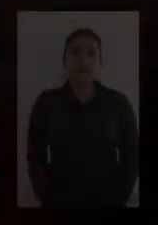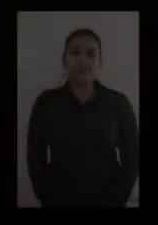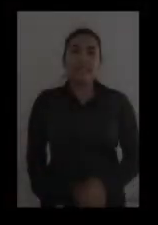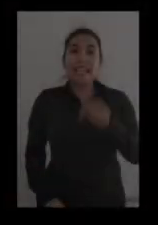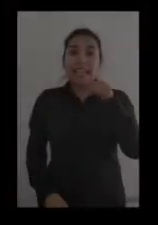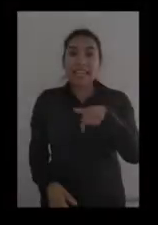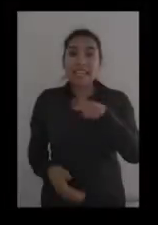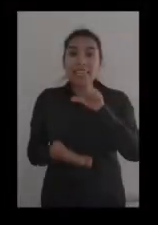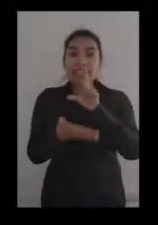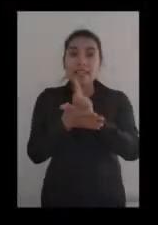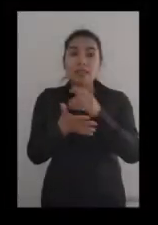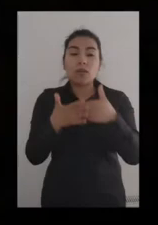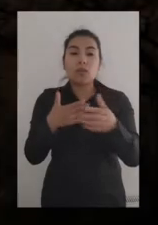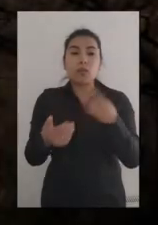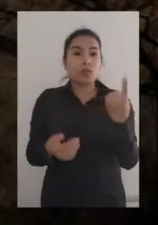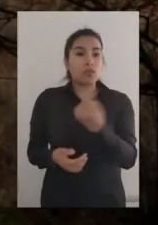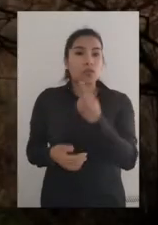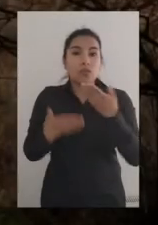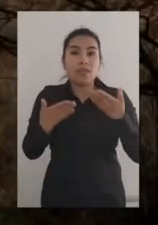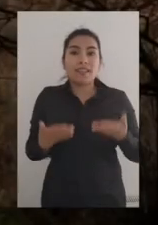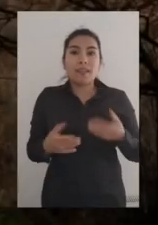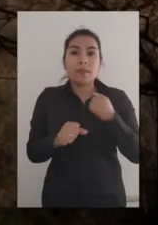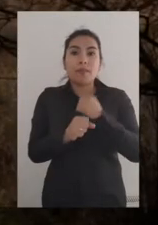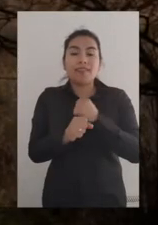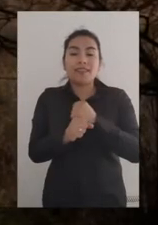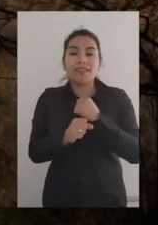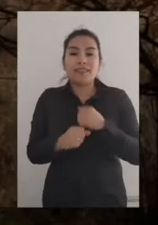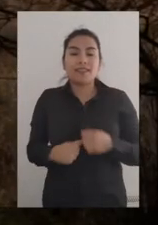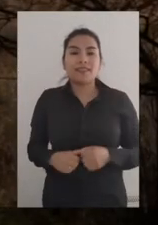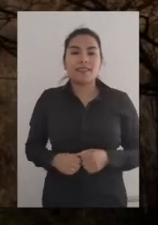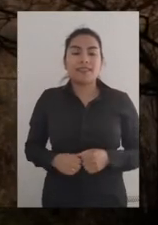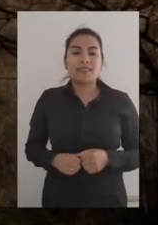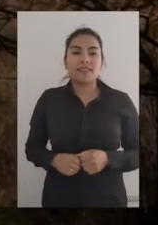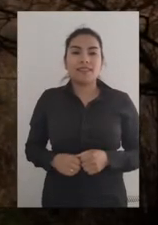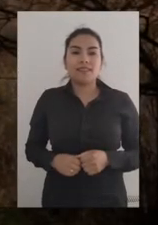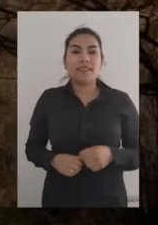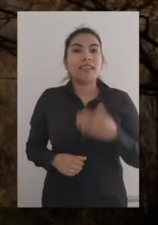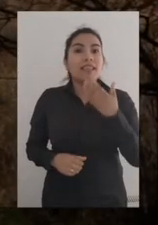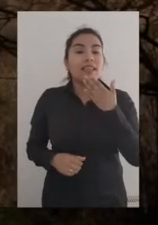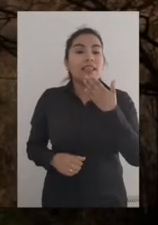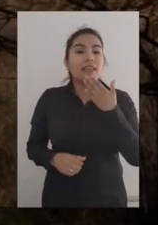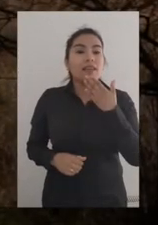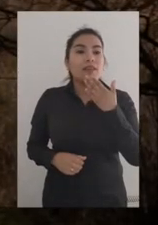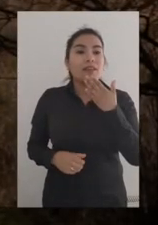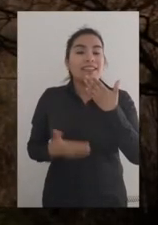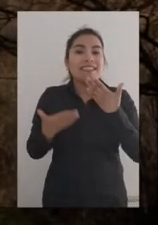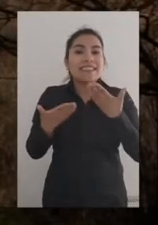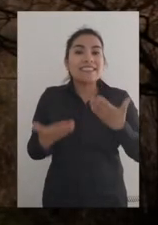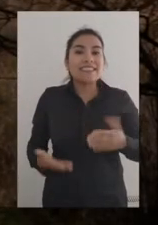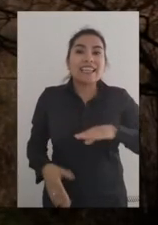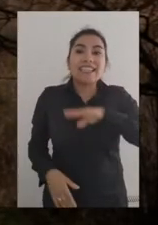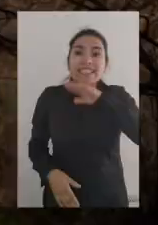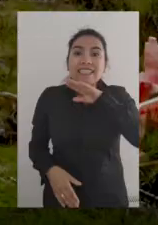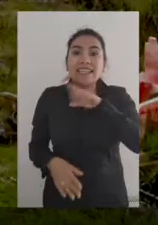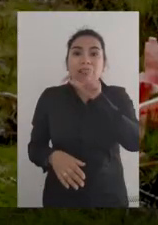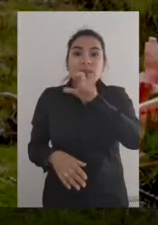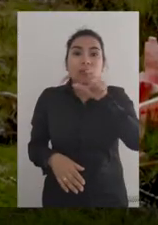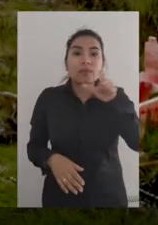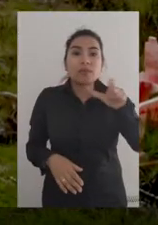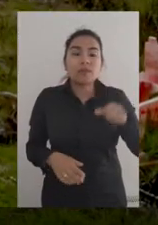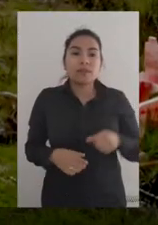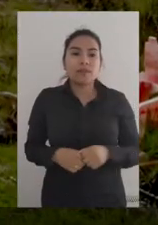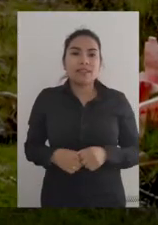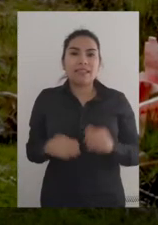en este lugar donde nosotros estamos trabajando igual se está llenando de gente está